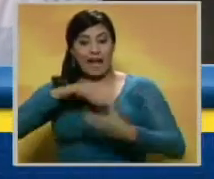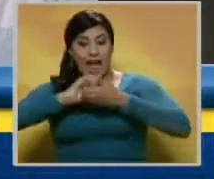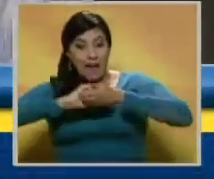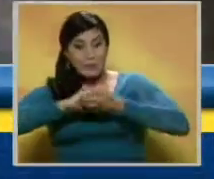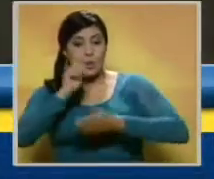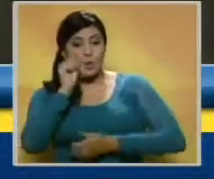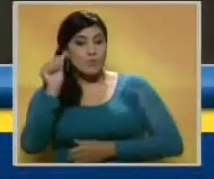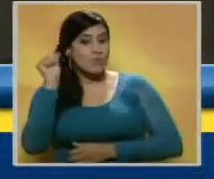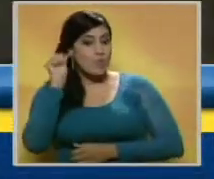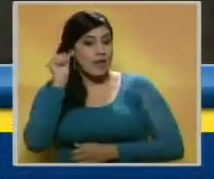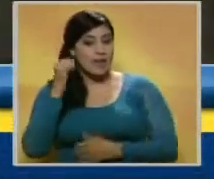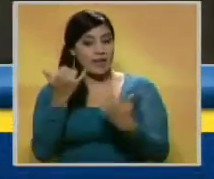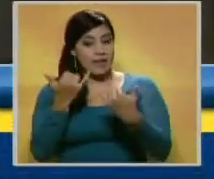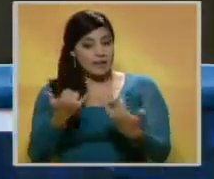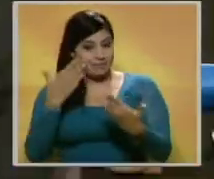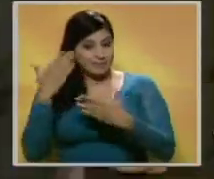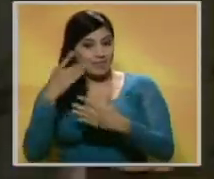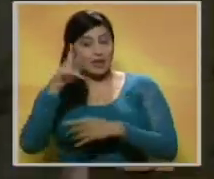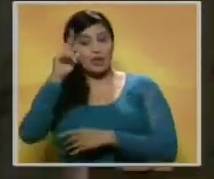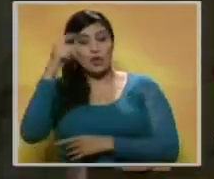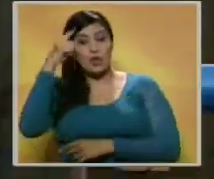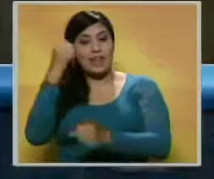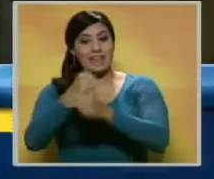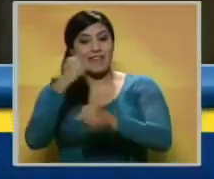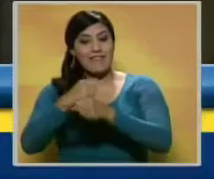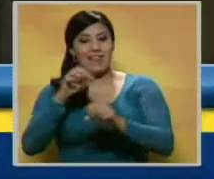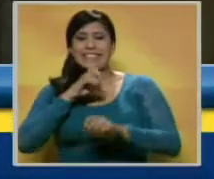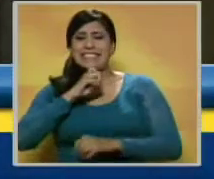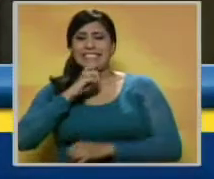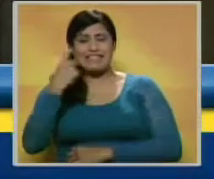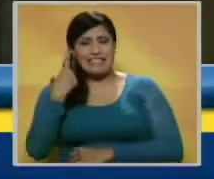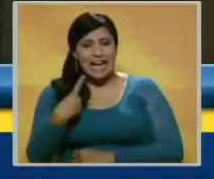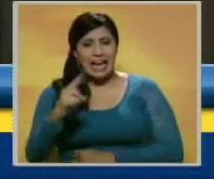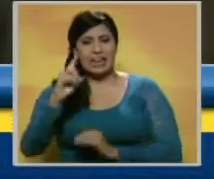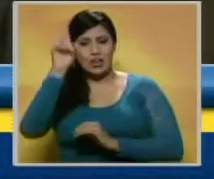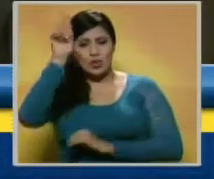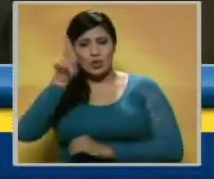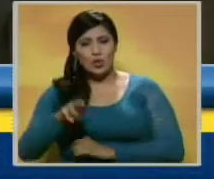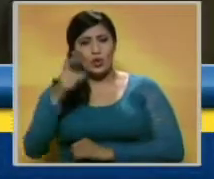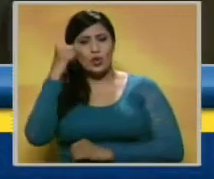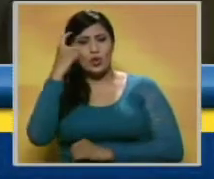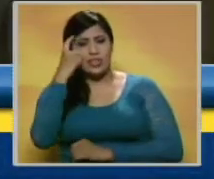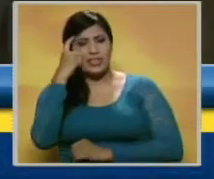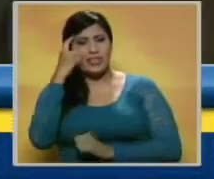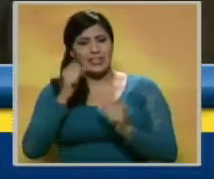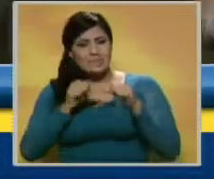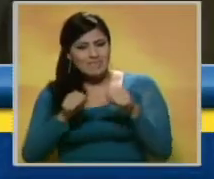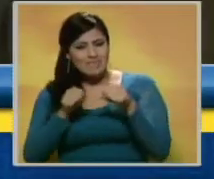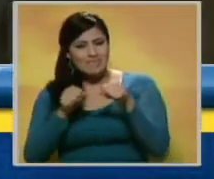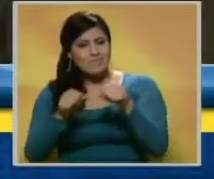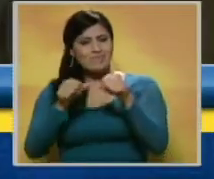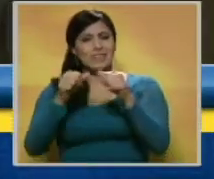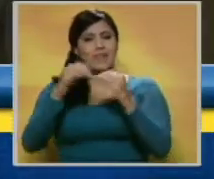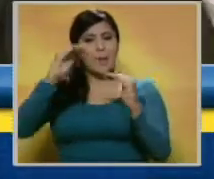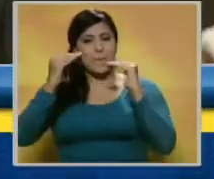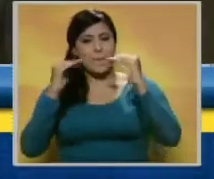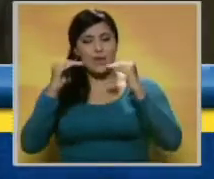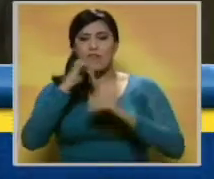amigas. En aras de ese trabajo tan difícil que hacen ustedes todos los días de mantener ese balance y